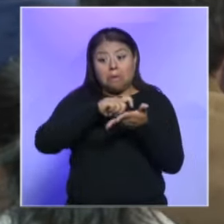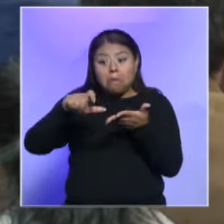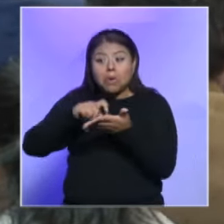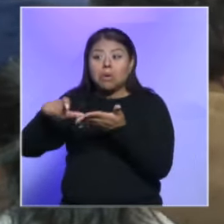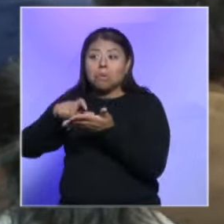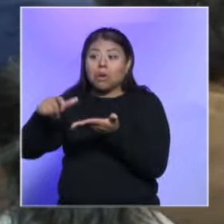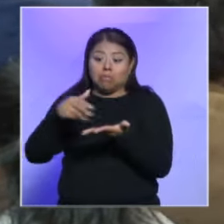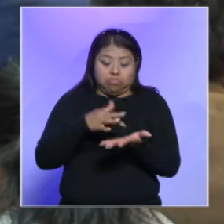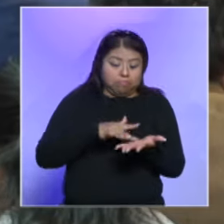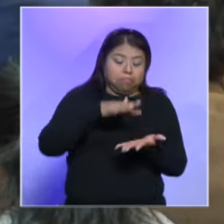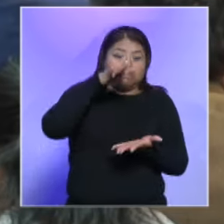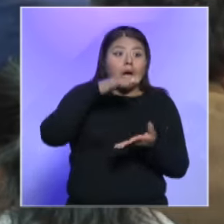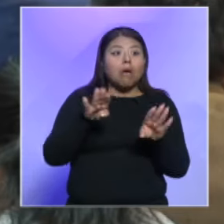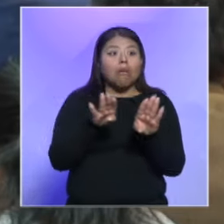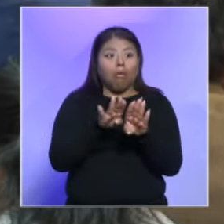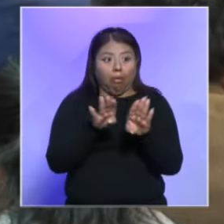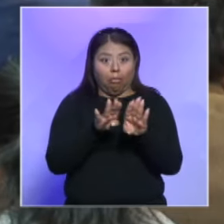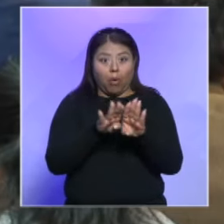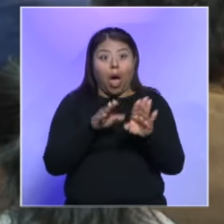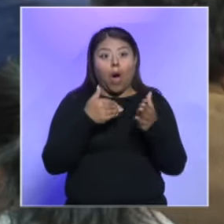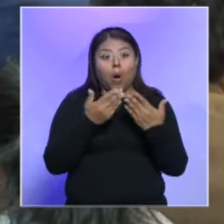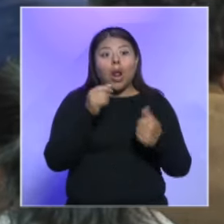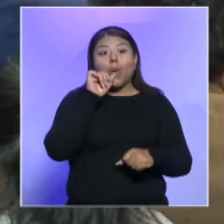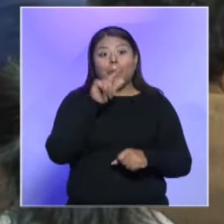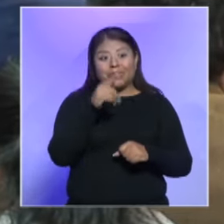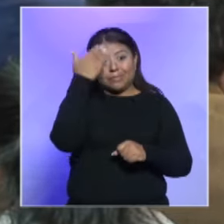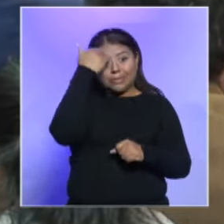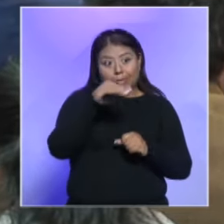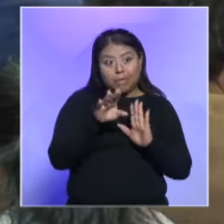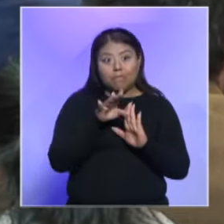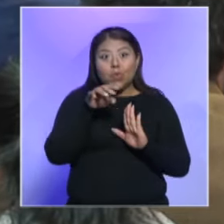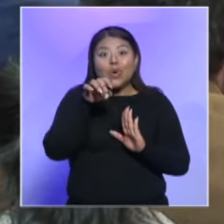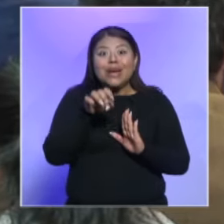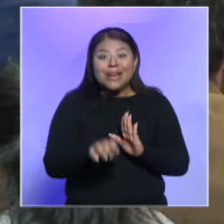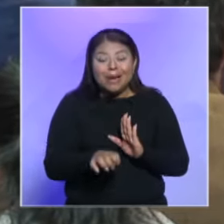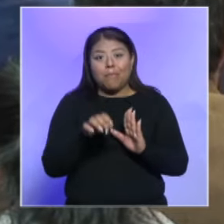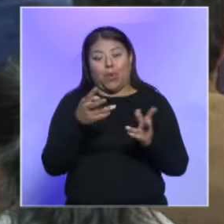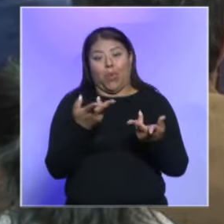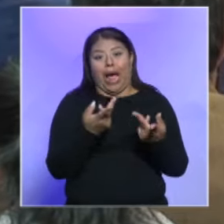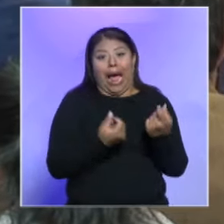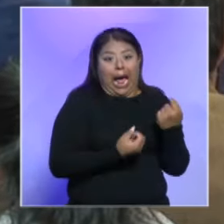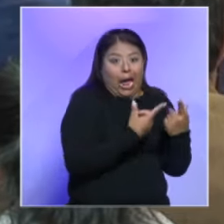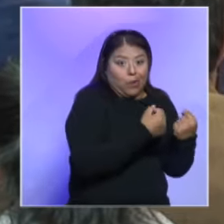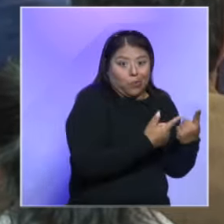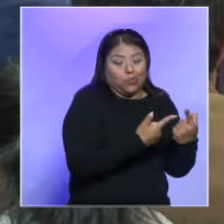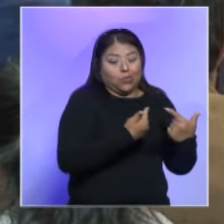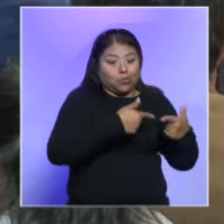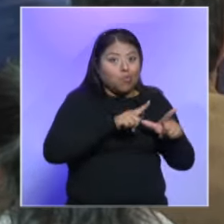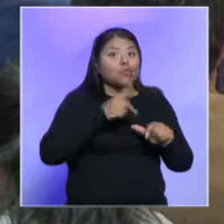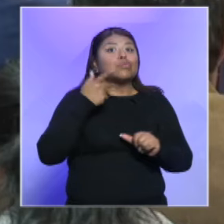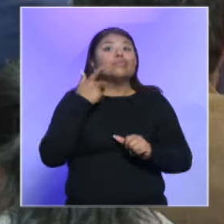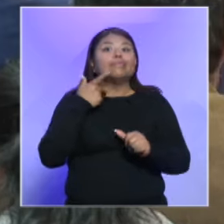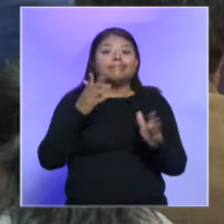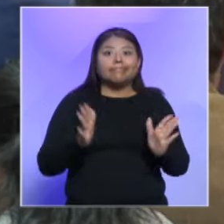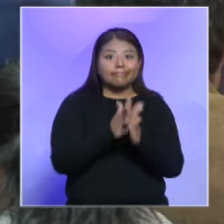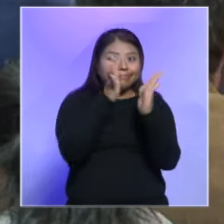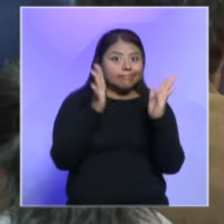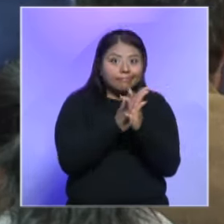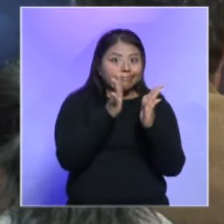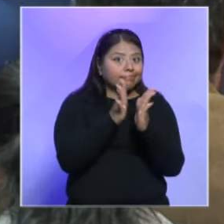con campañas electorales, digamos con partidos, en las que no pueden participar obviamente las y los candidatos al